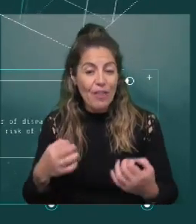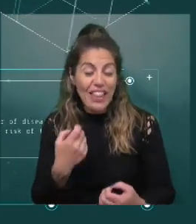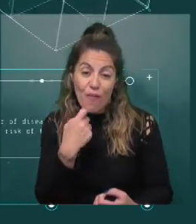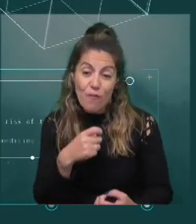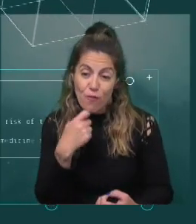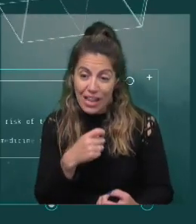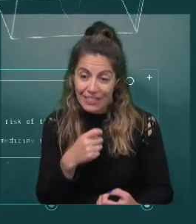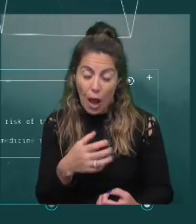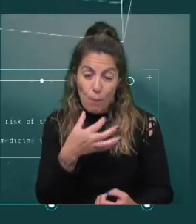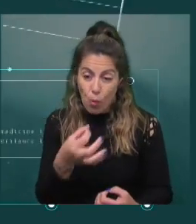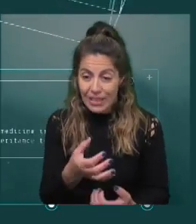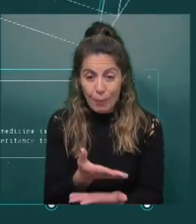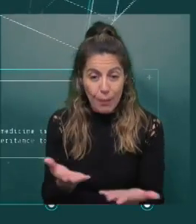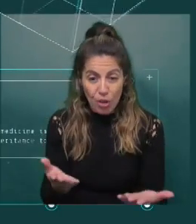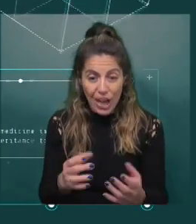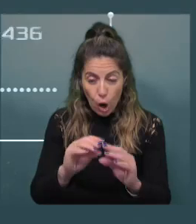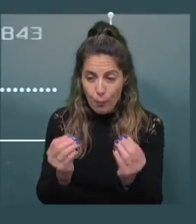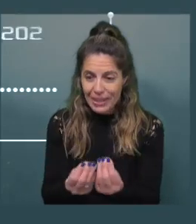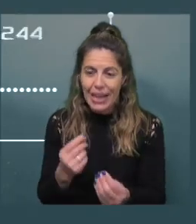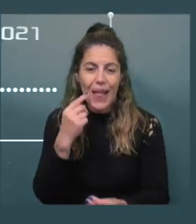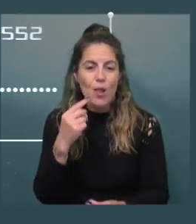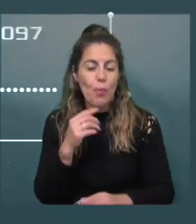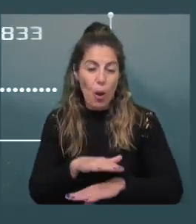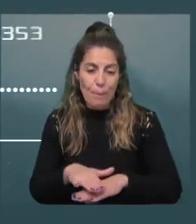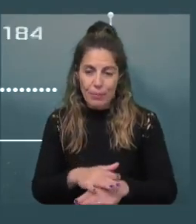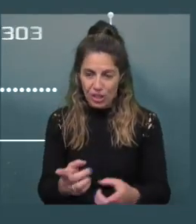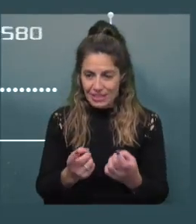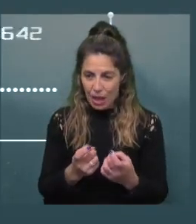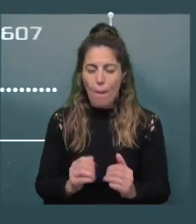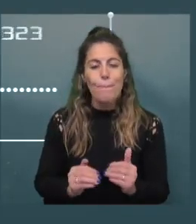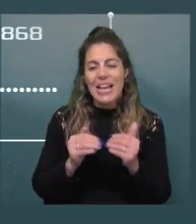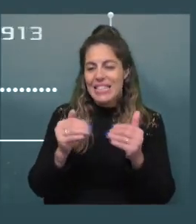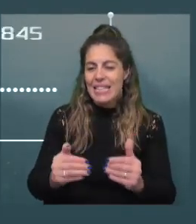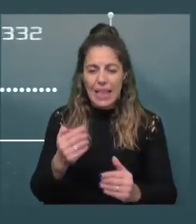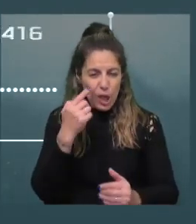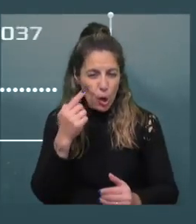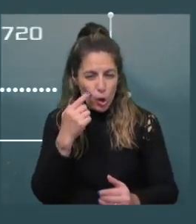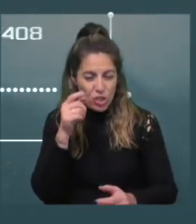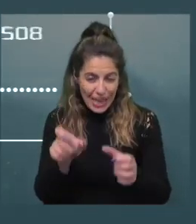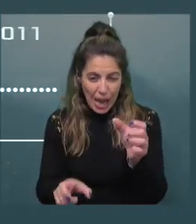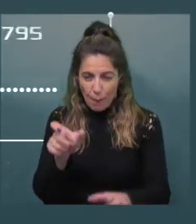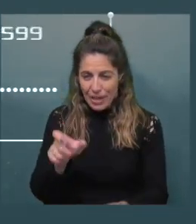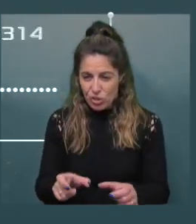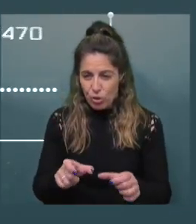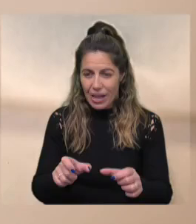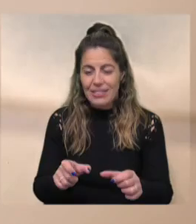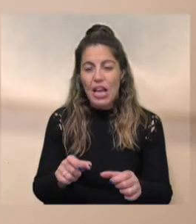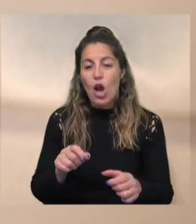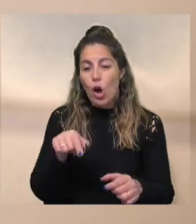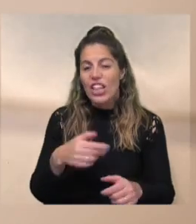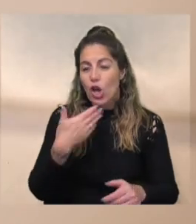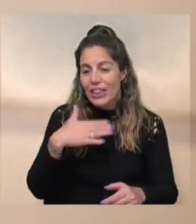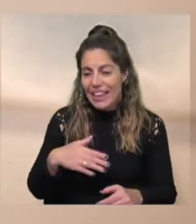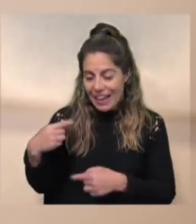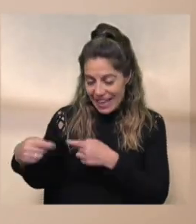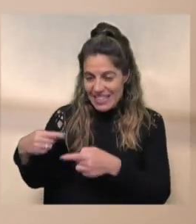faltan muestras para completar el número mínimo necesitado. Más allá de conocer a nuestra población con este proyecto, vamos a entender las